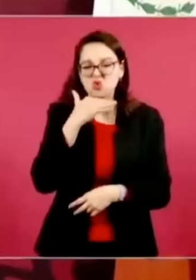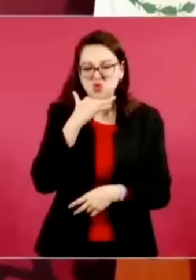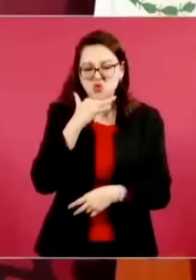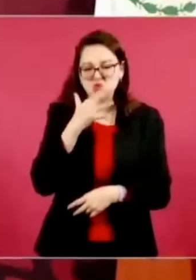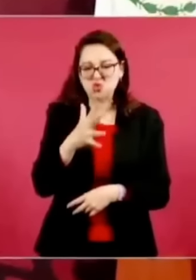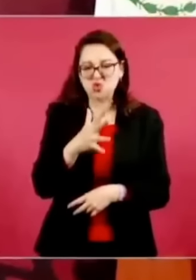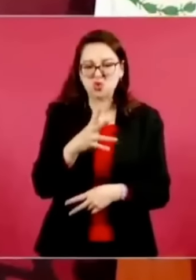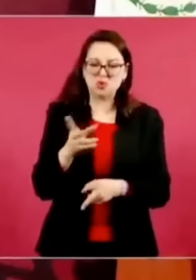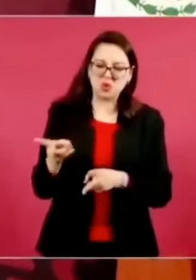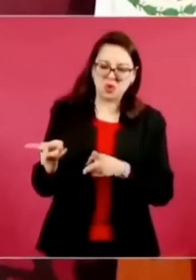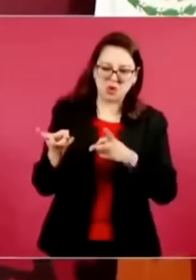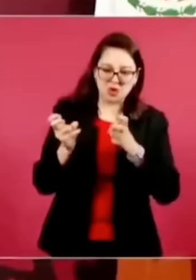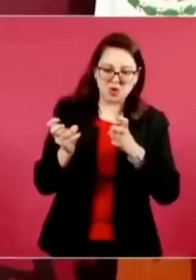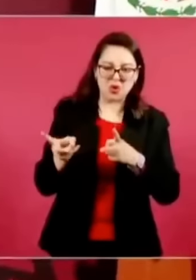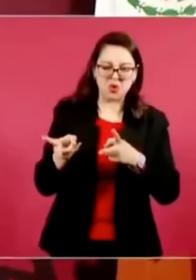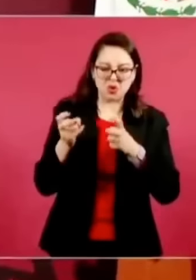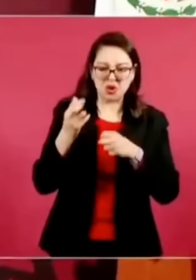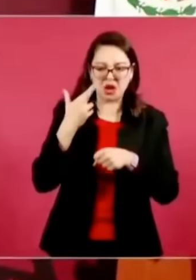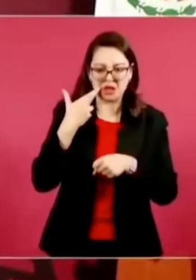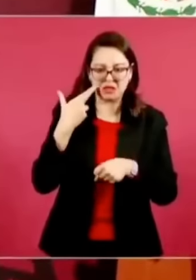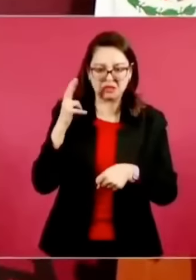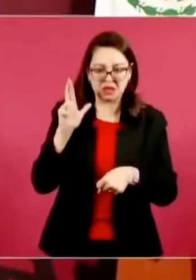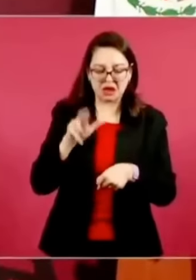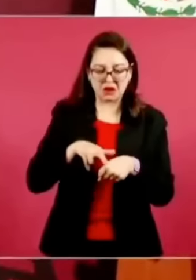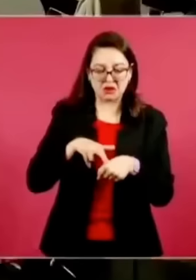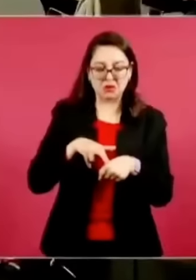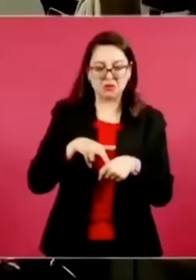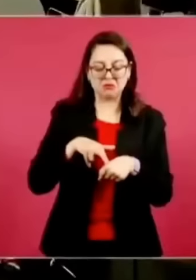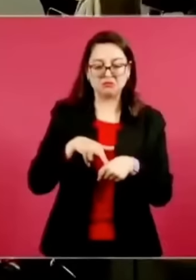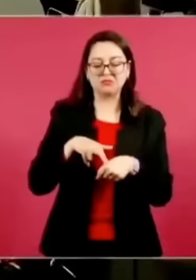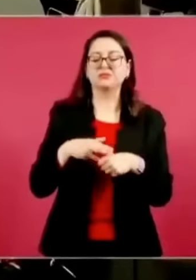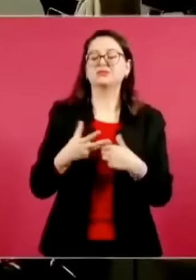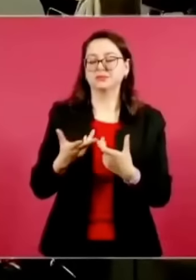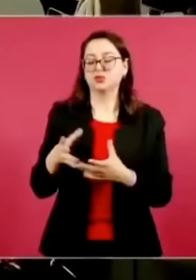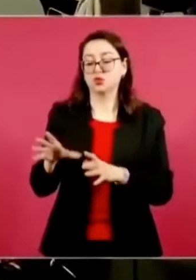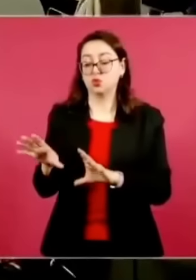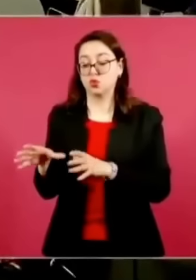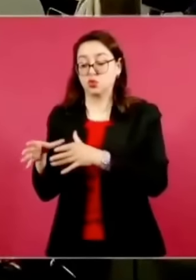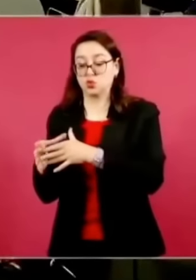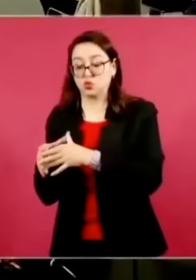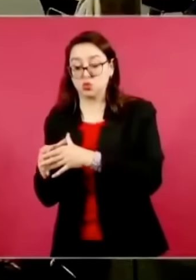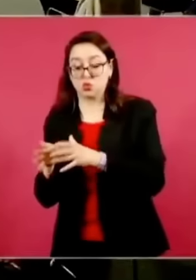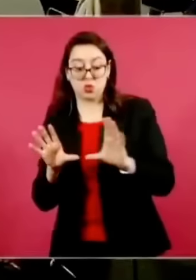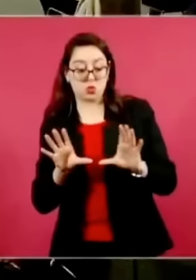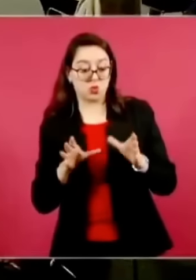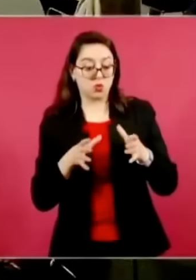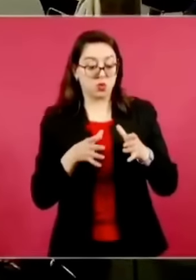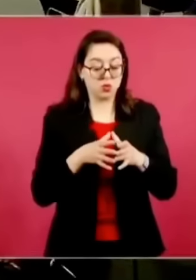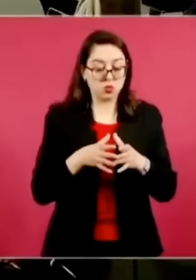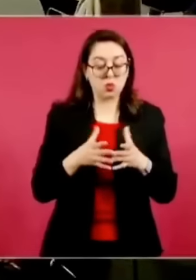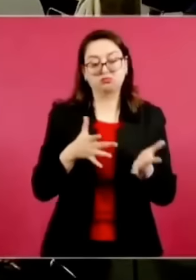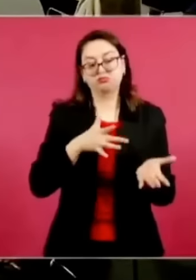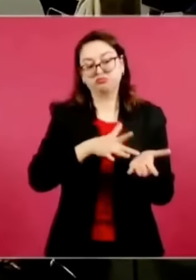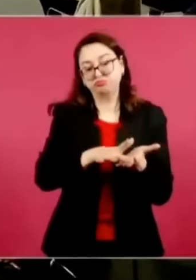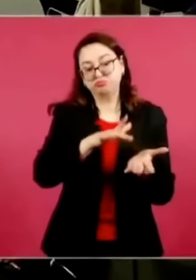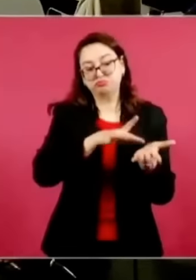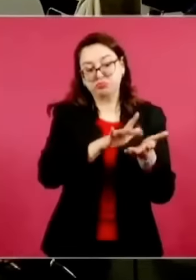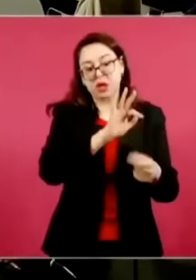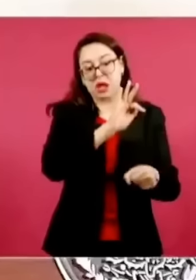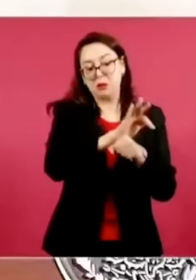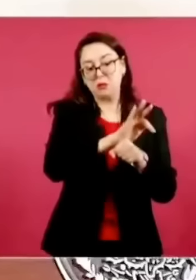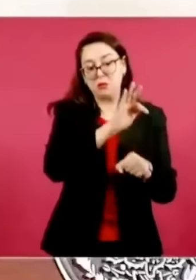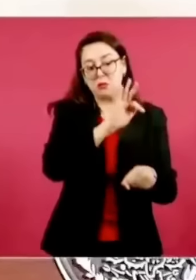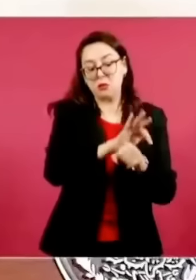independientemente de esa labor, pues hicieron mucho dinero,